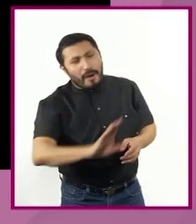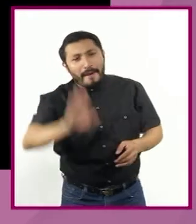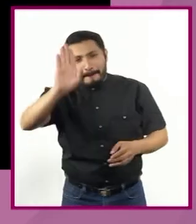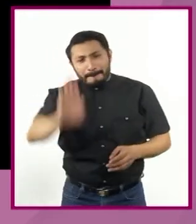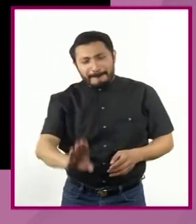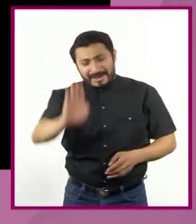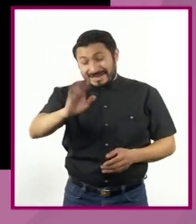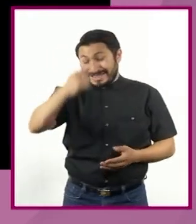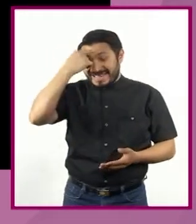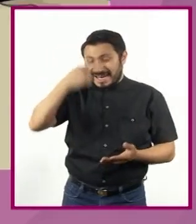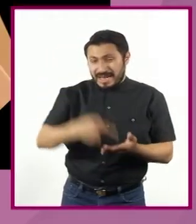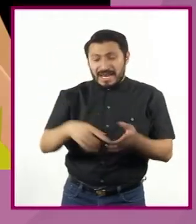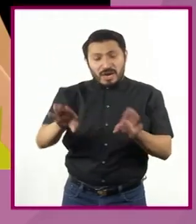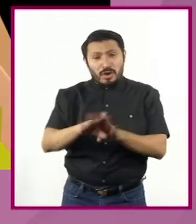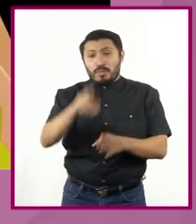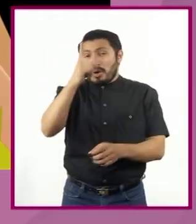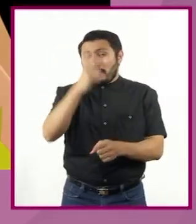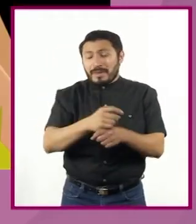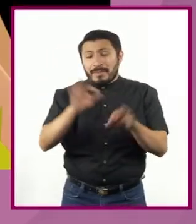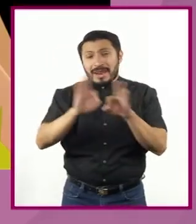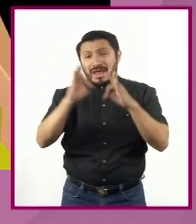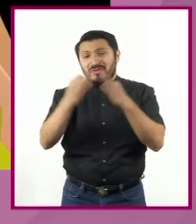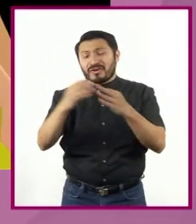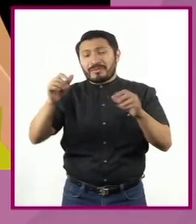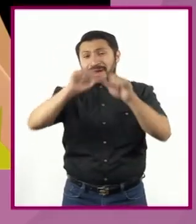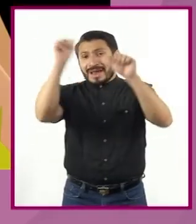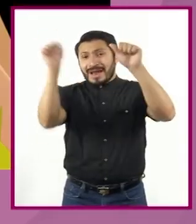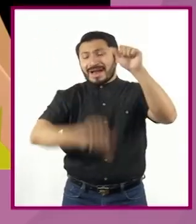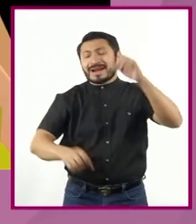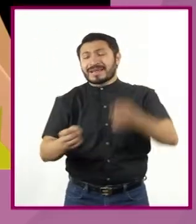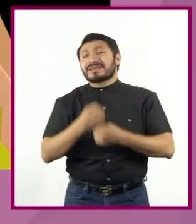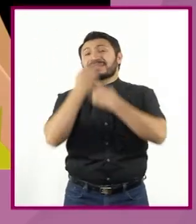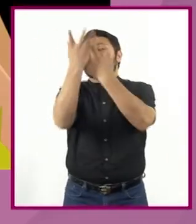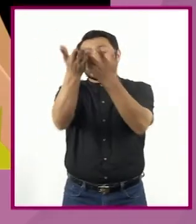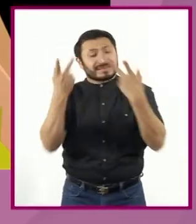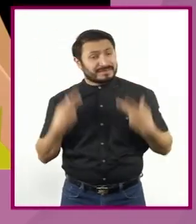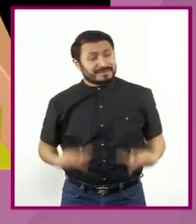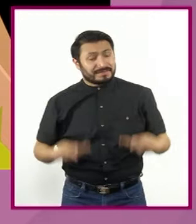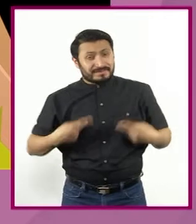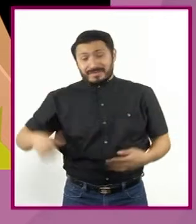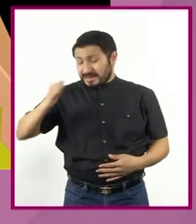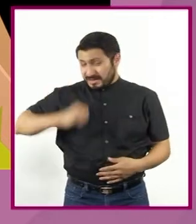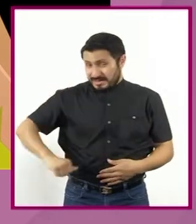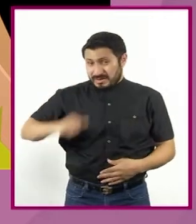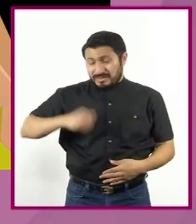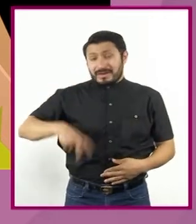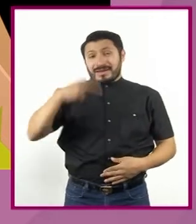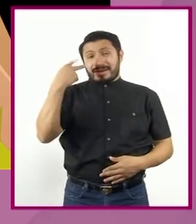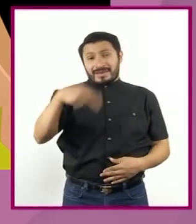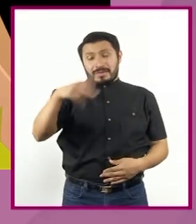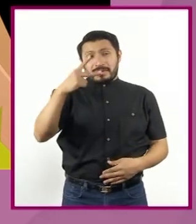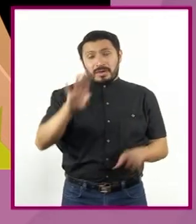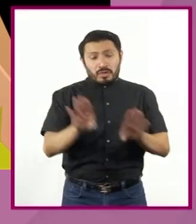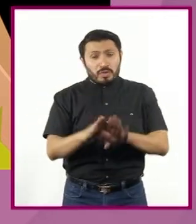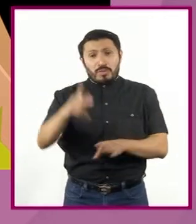fue la primera expresión artística de la humanidad y puede ser llamada pirograbado.